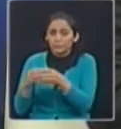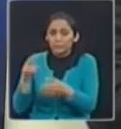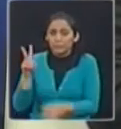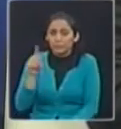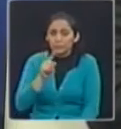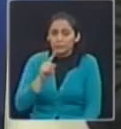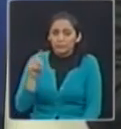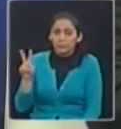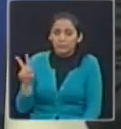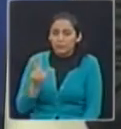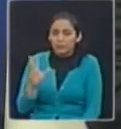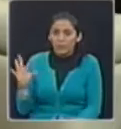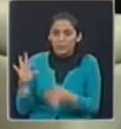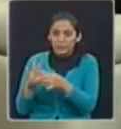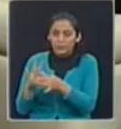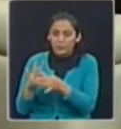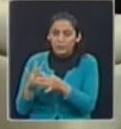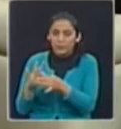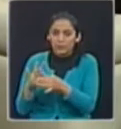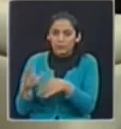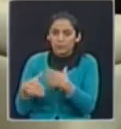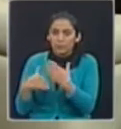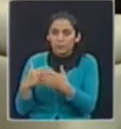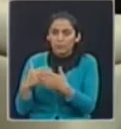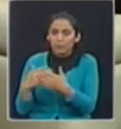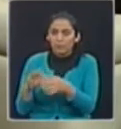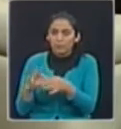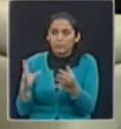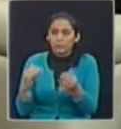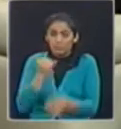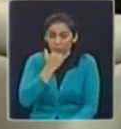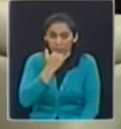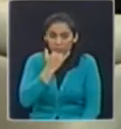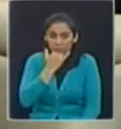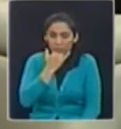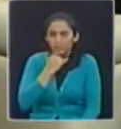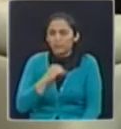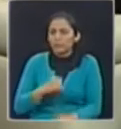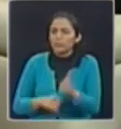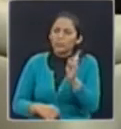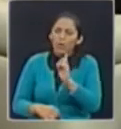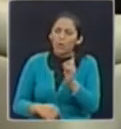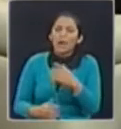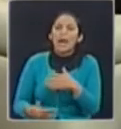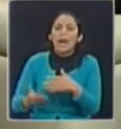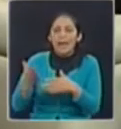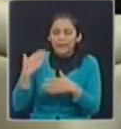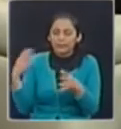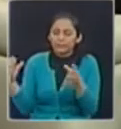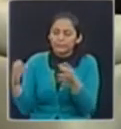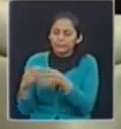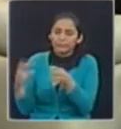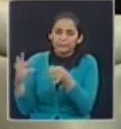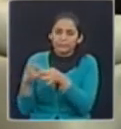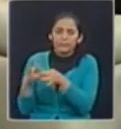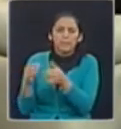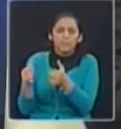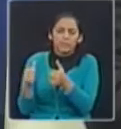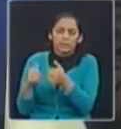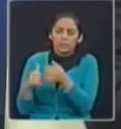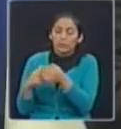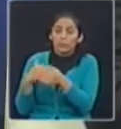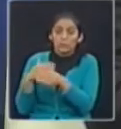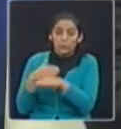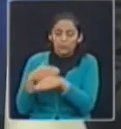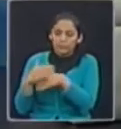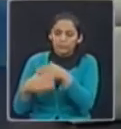Yo creo que la alianza sirvió para lo que tuvo que servir en un momento determinado, pero adicionalmente este proceso de separación lo